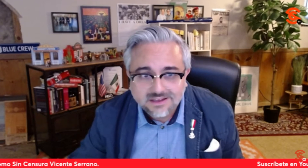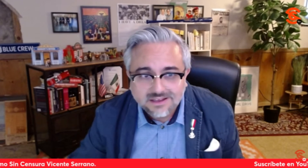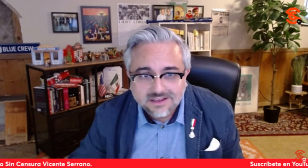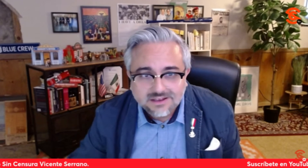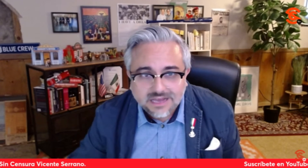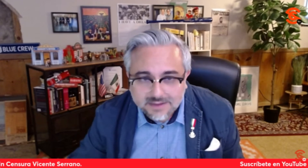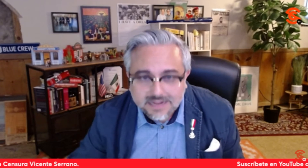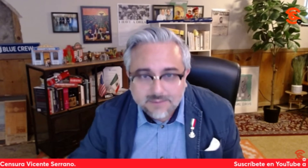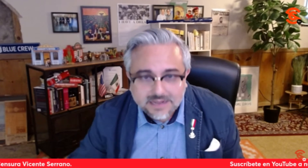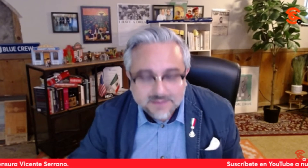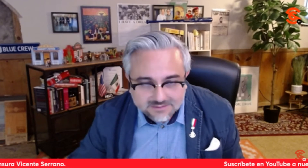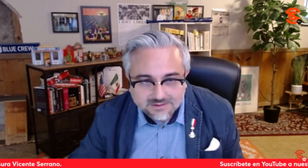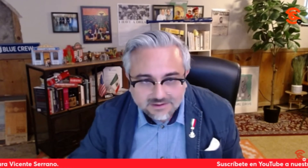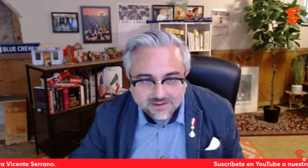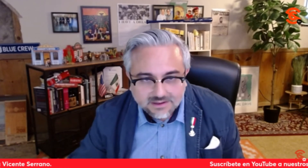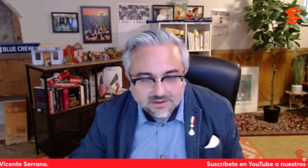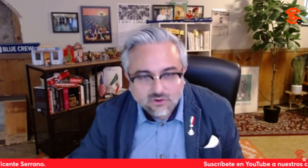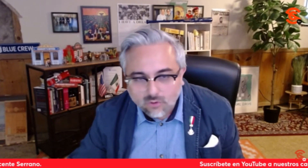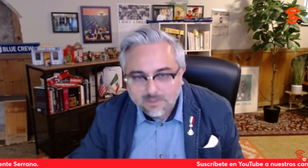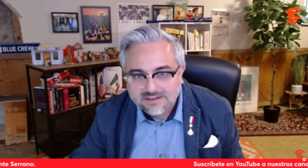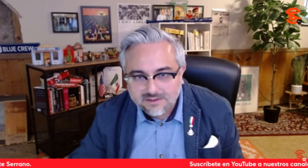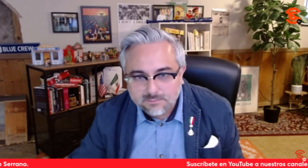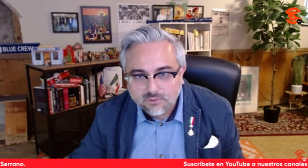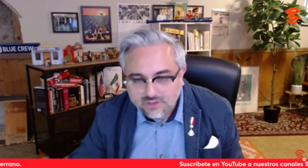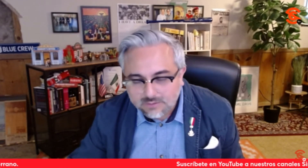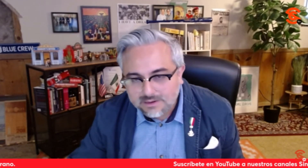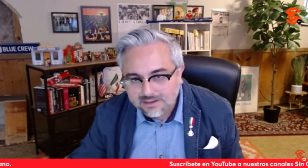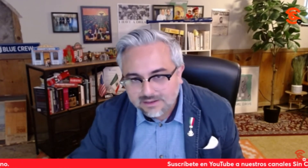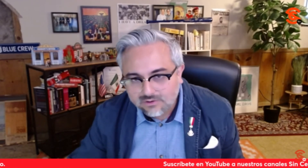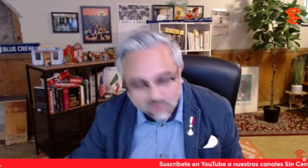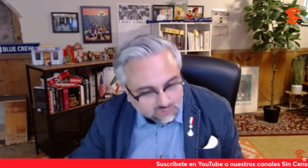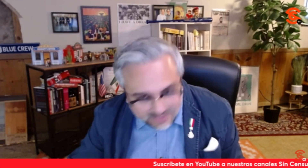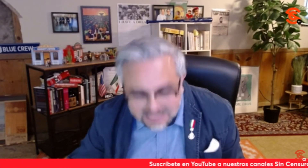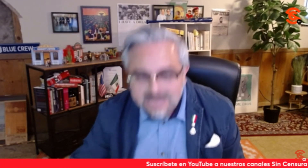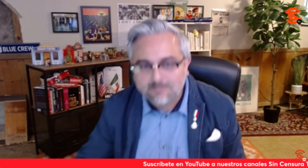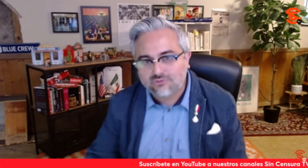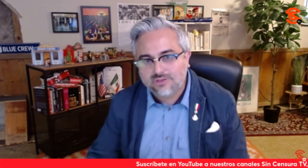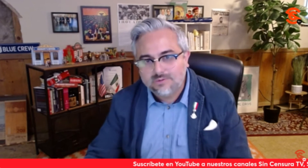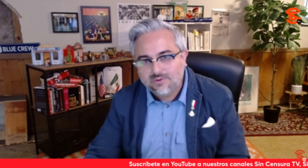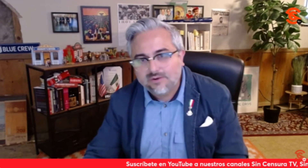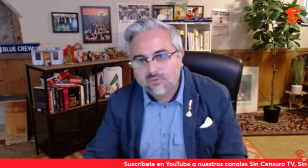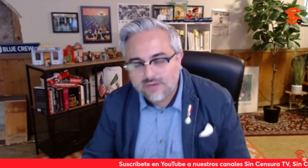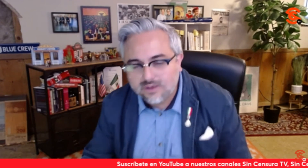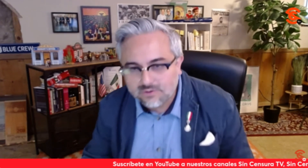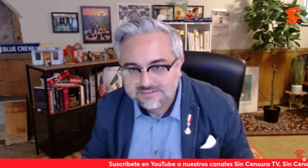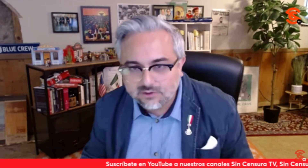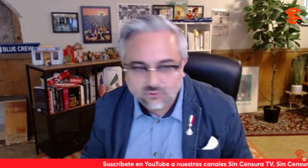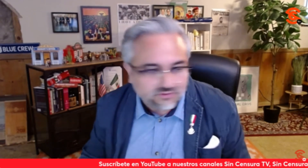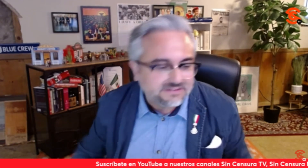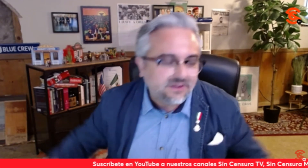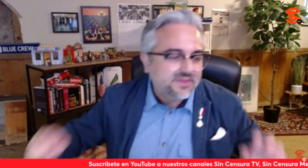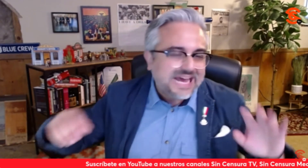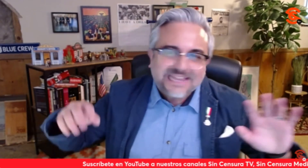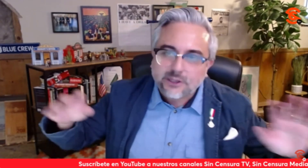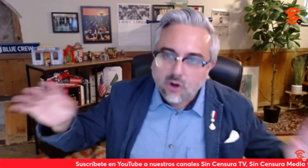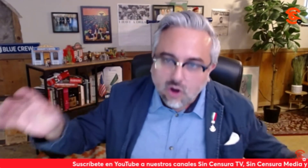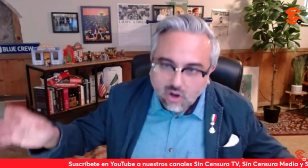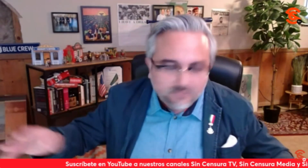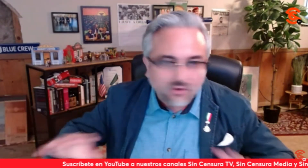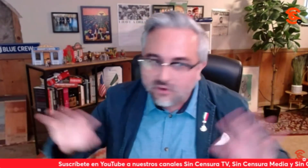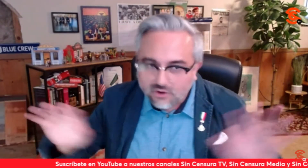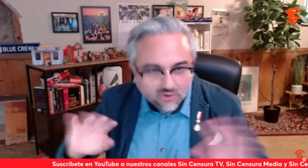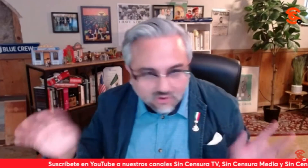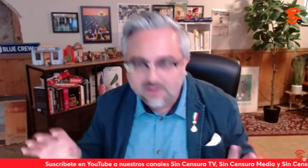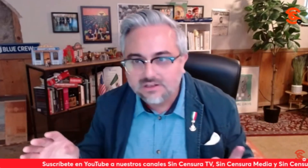muchachones, a ver, no va a ser posible, no sería posible una ruptura con Estados Unidos, así lo diga